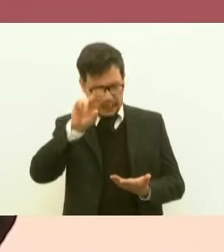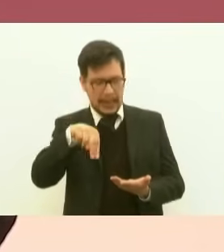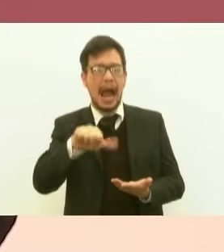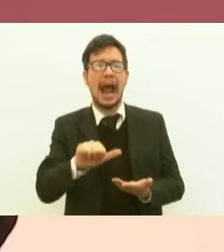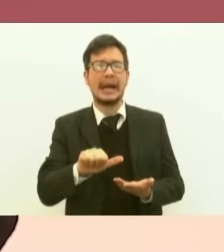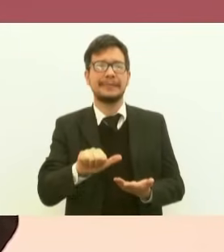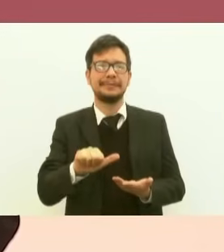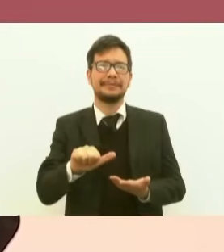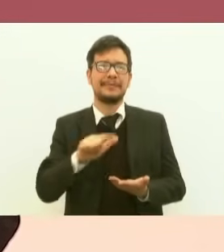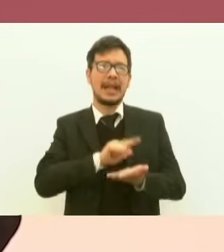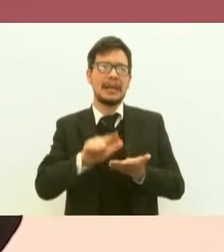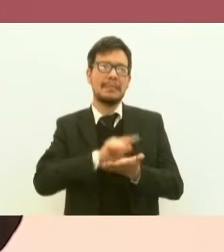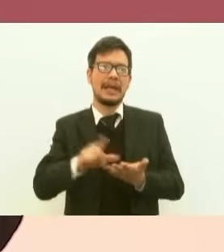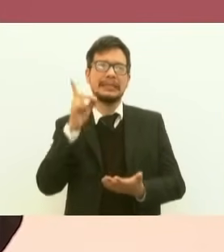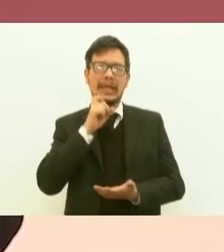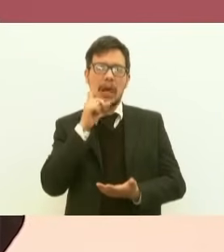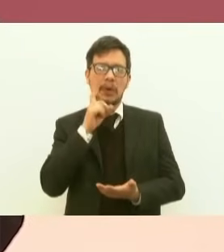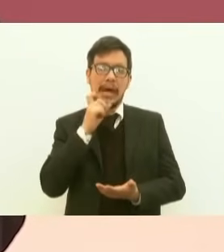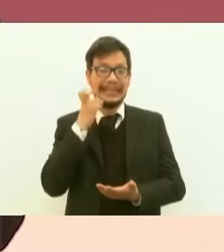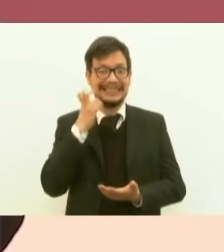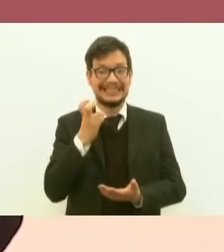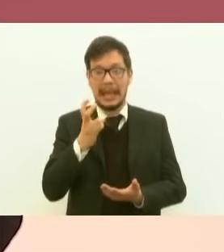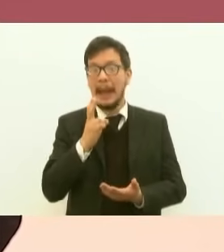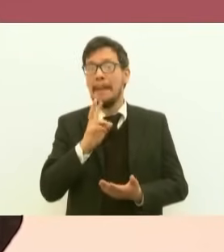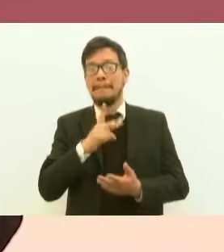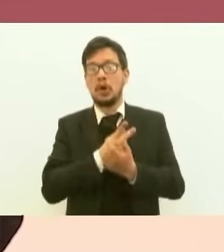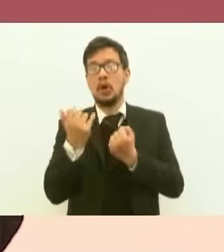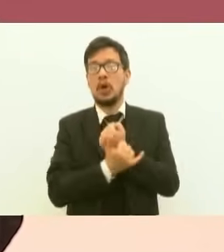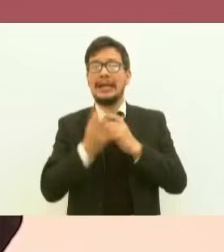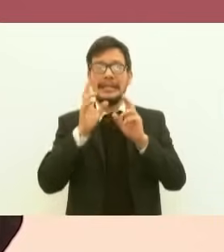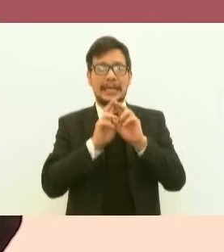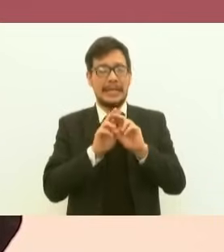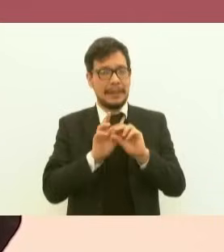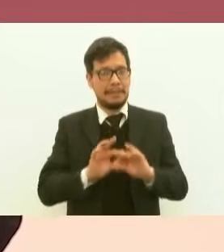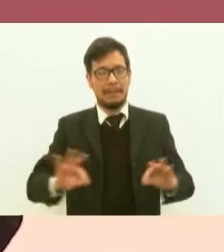es importantísimo, porque se estaba